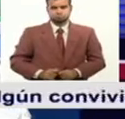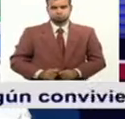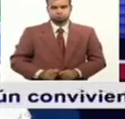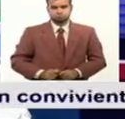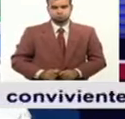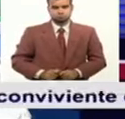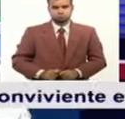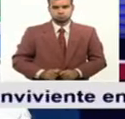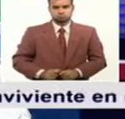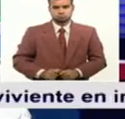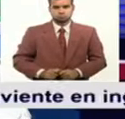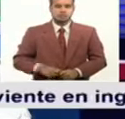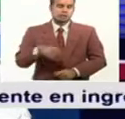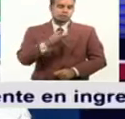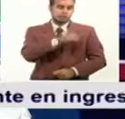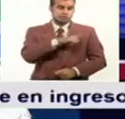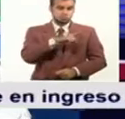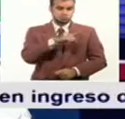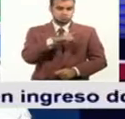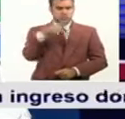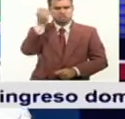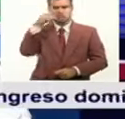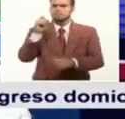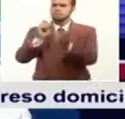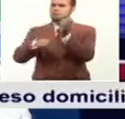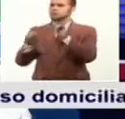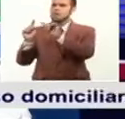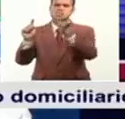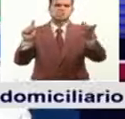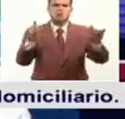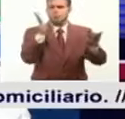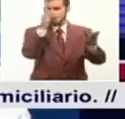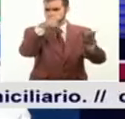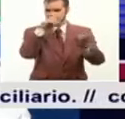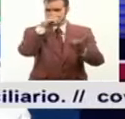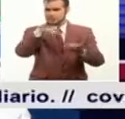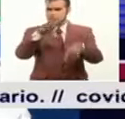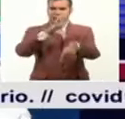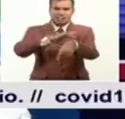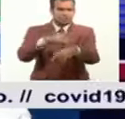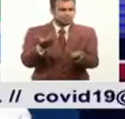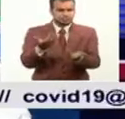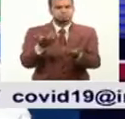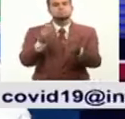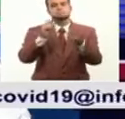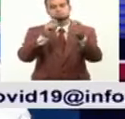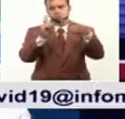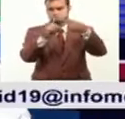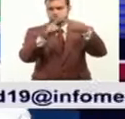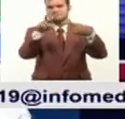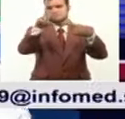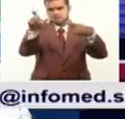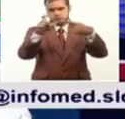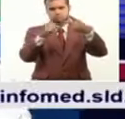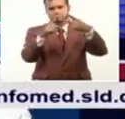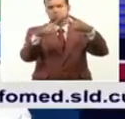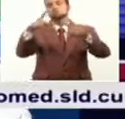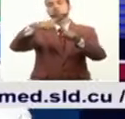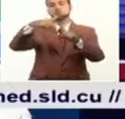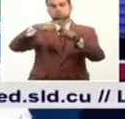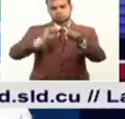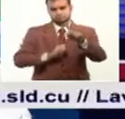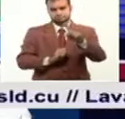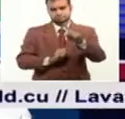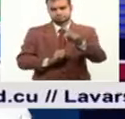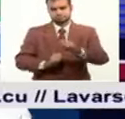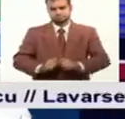de ayer no reportaron casos ni Villa Clara ni Las Tunas. En el grupo, en